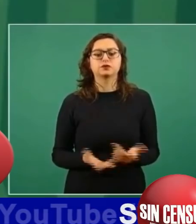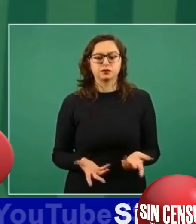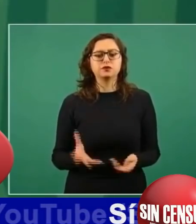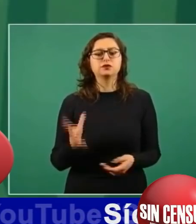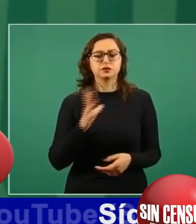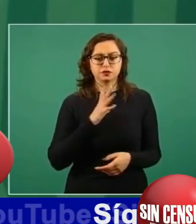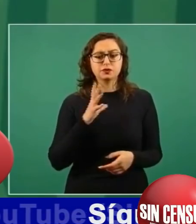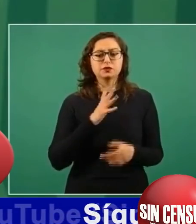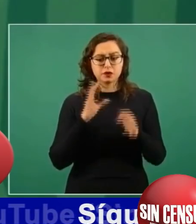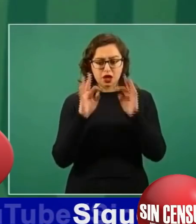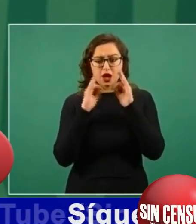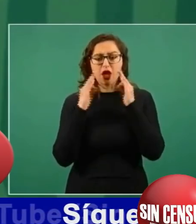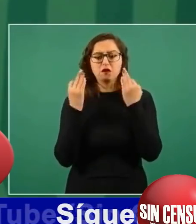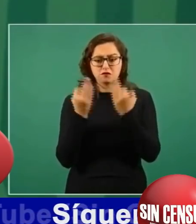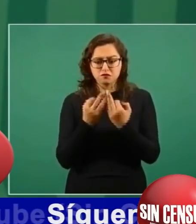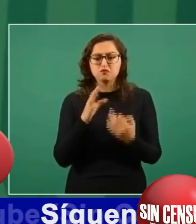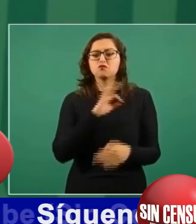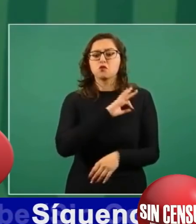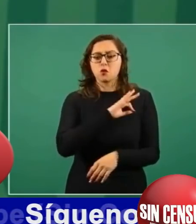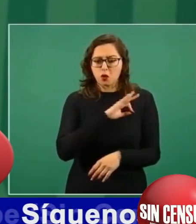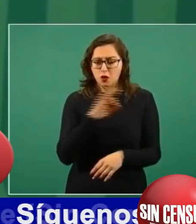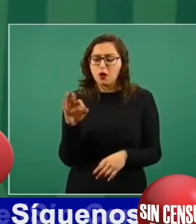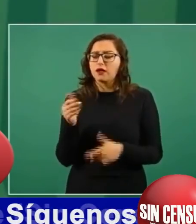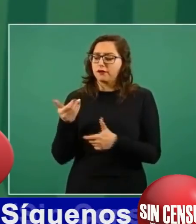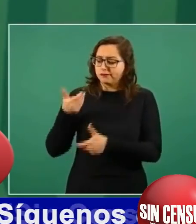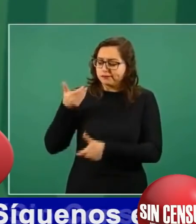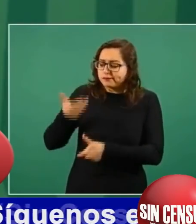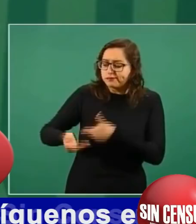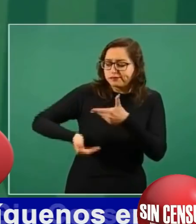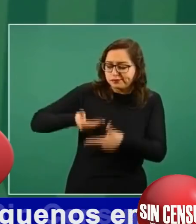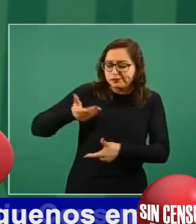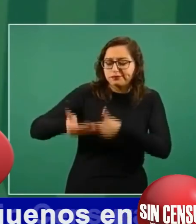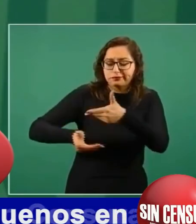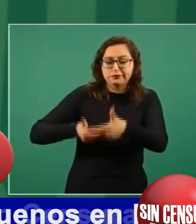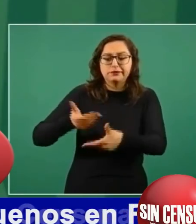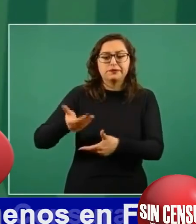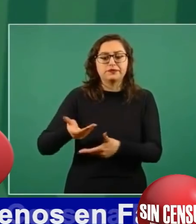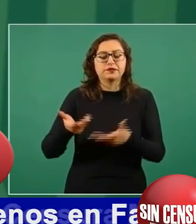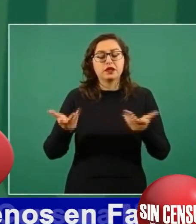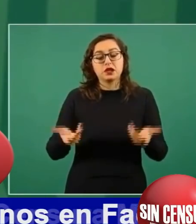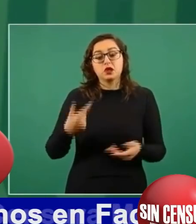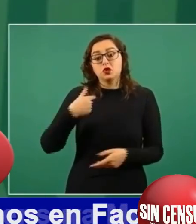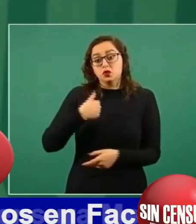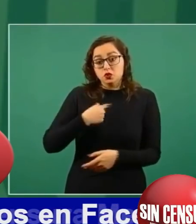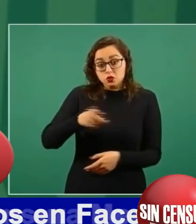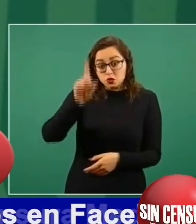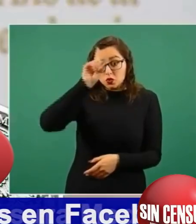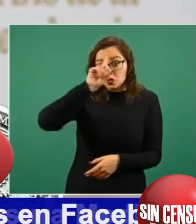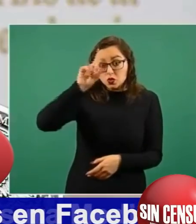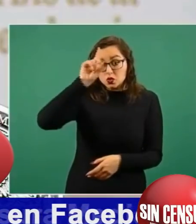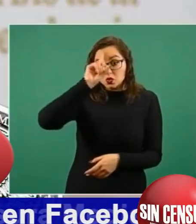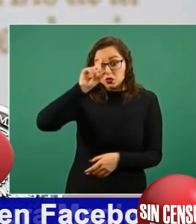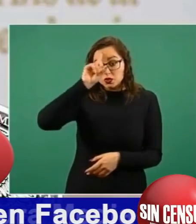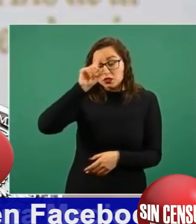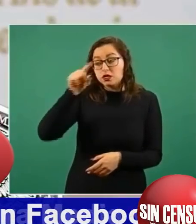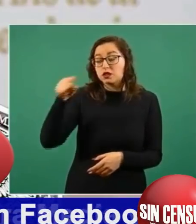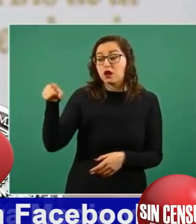sea, mi recomendación es que cuando se piense de que hay